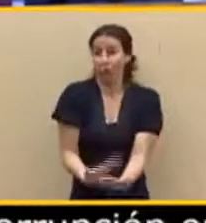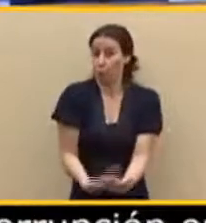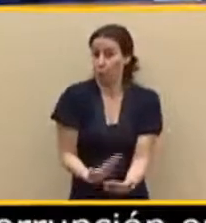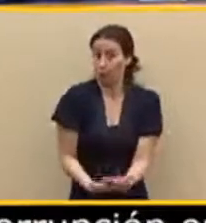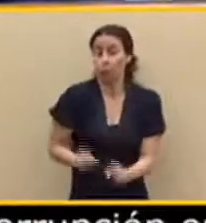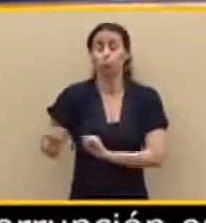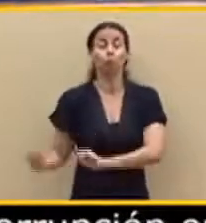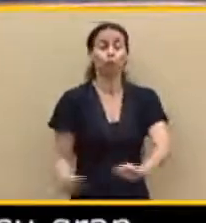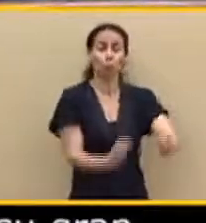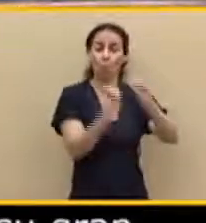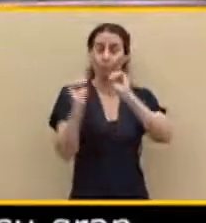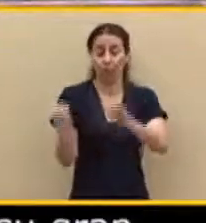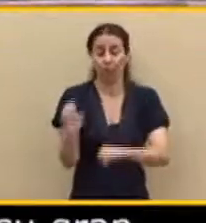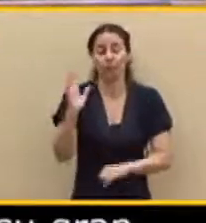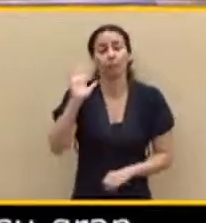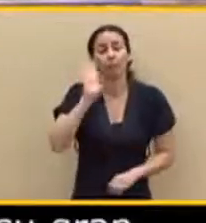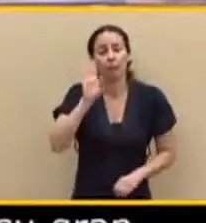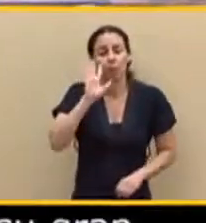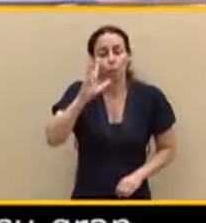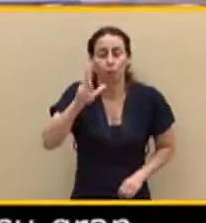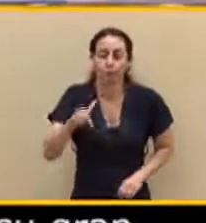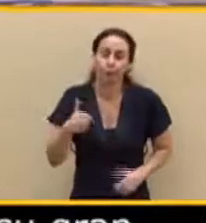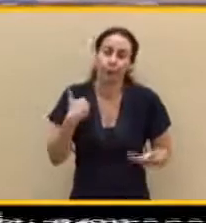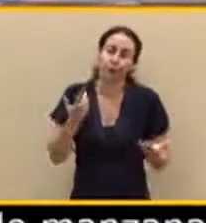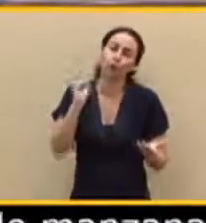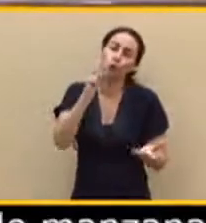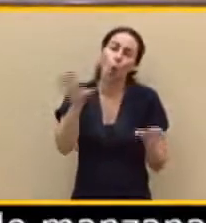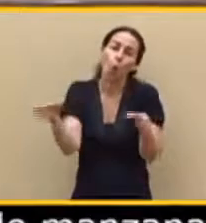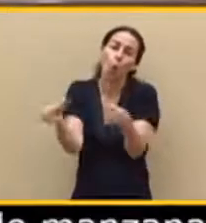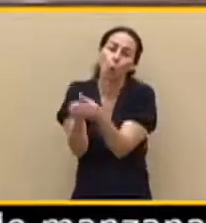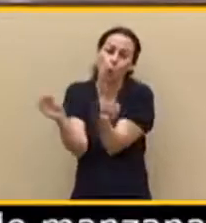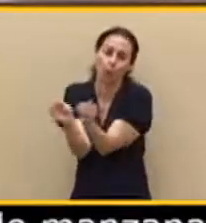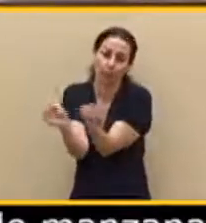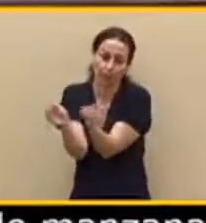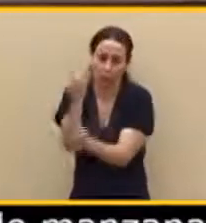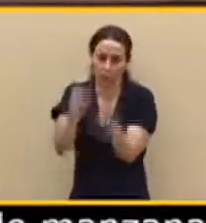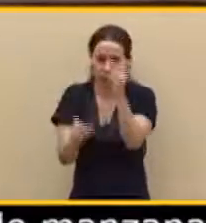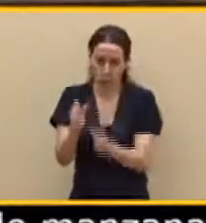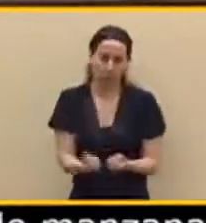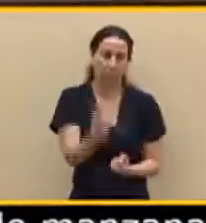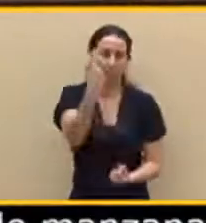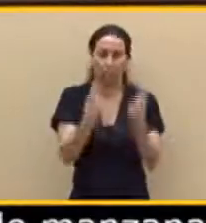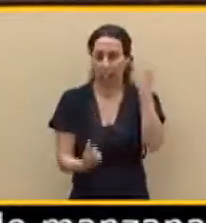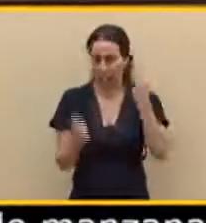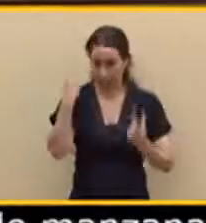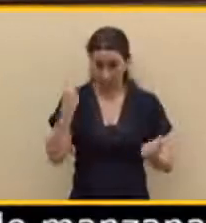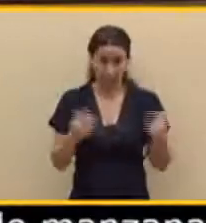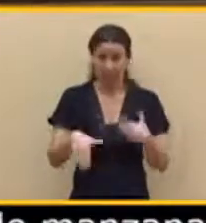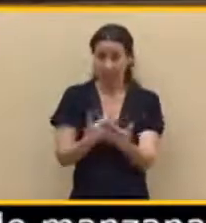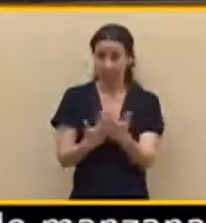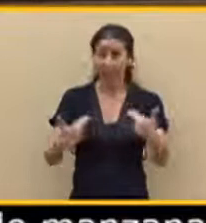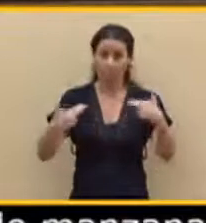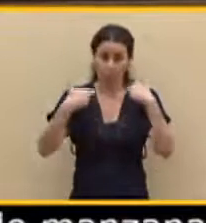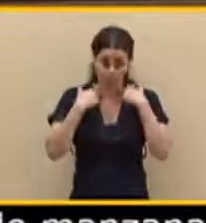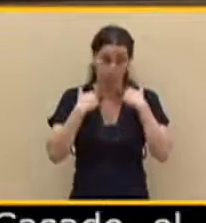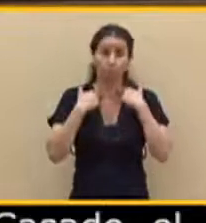que la corrupción es un problema de manzanas podridas. Lo recordaba antes, hace poco, Pablo Casado, el diputado y uno de sus portavoces, que está aquí